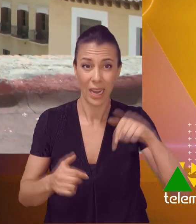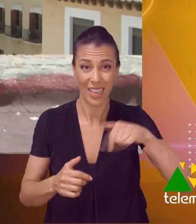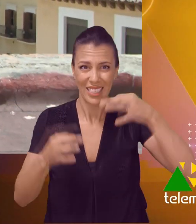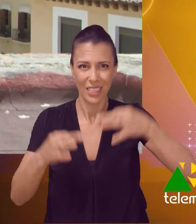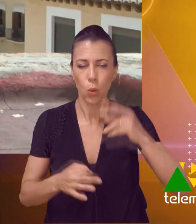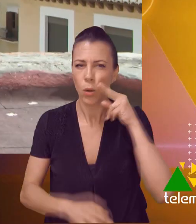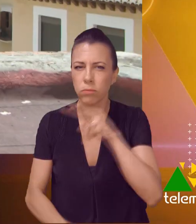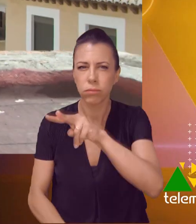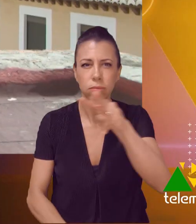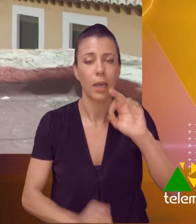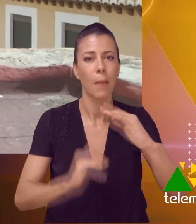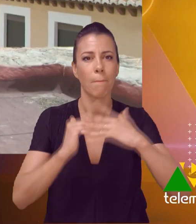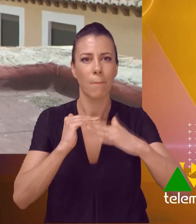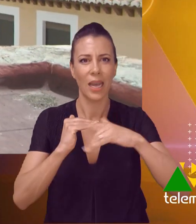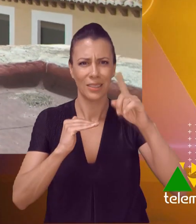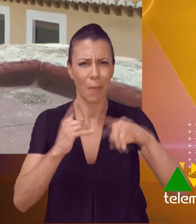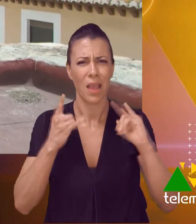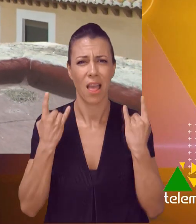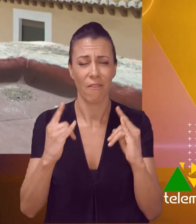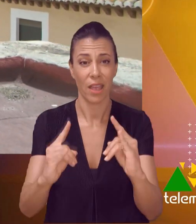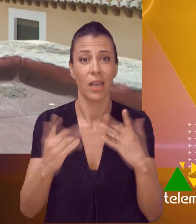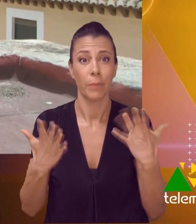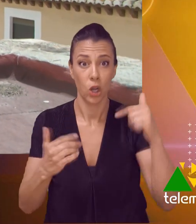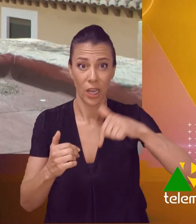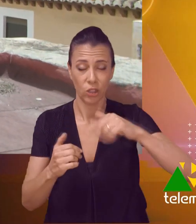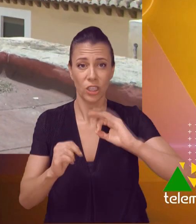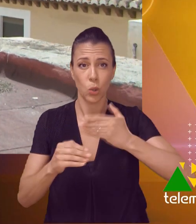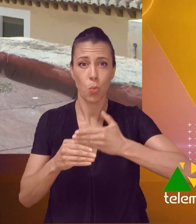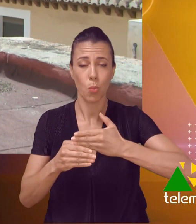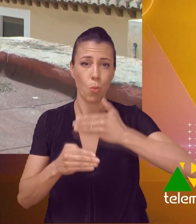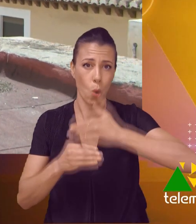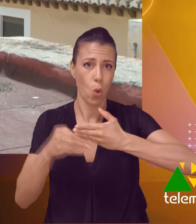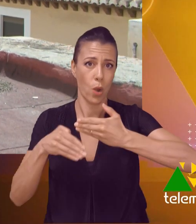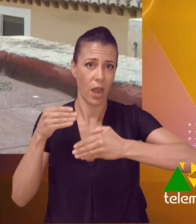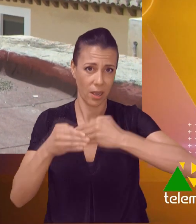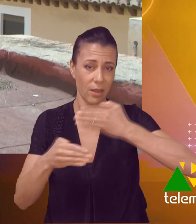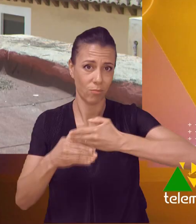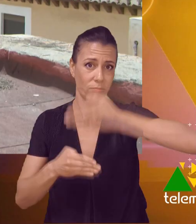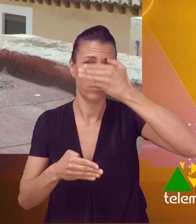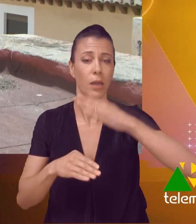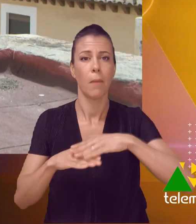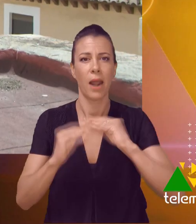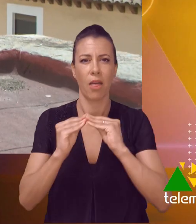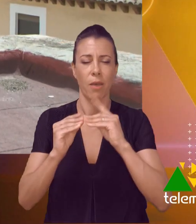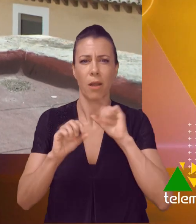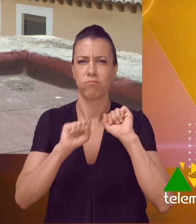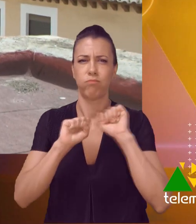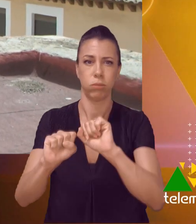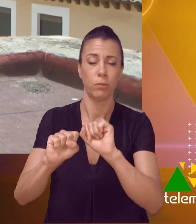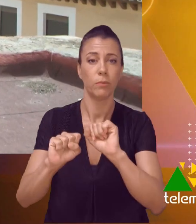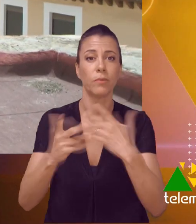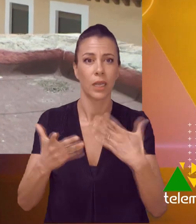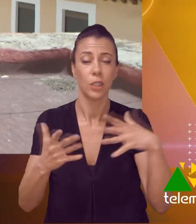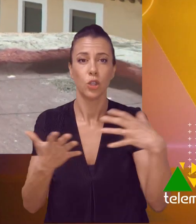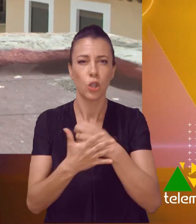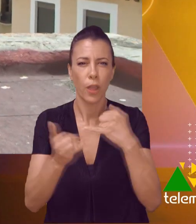¿no? Vería la vega y el mar. Y esto son las murallas, esto es la iglesia se establece con contrafuertes, que toda esta